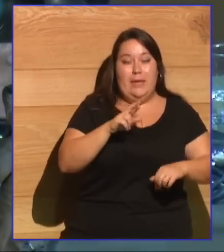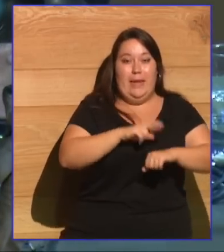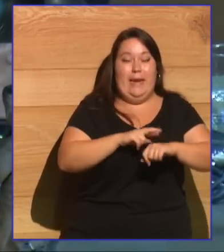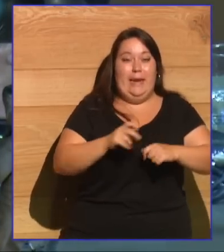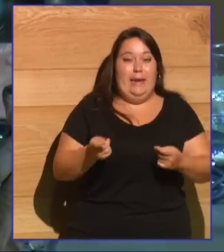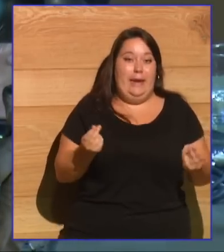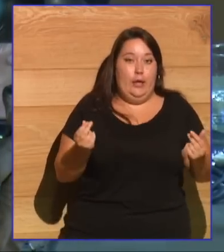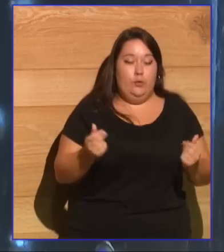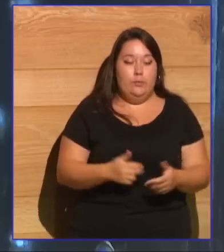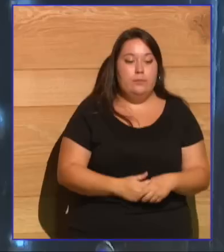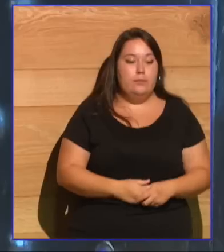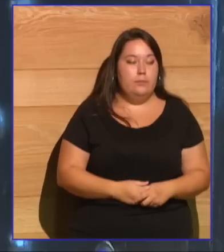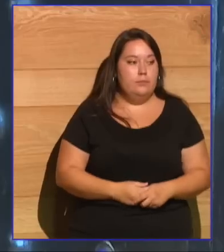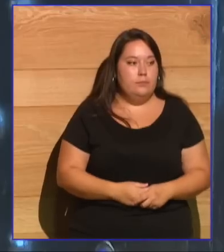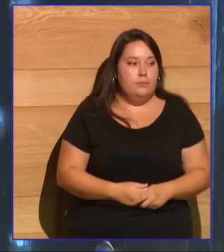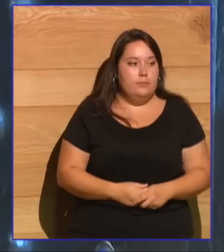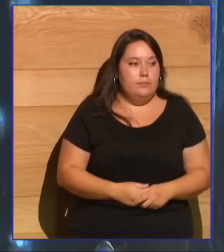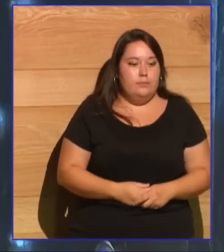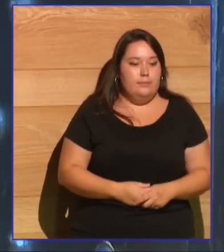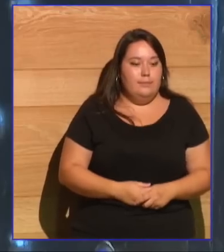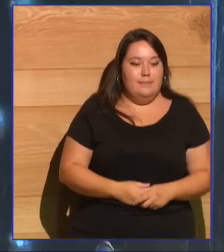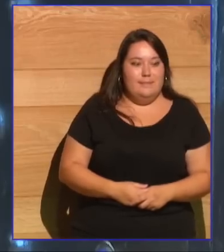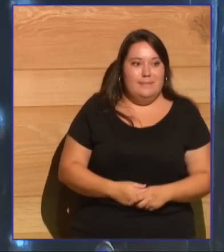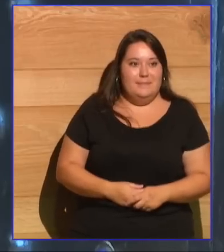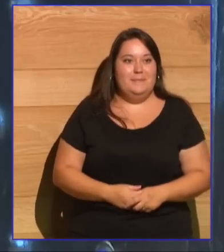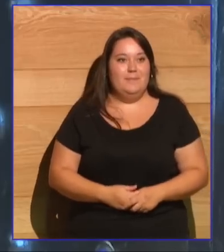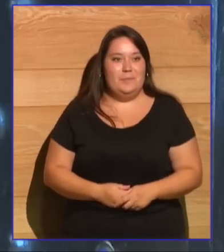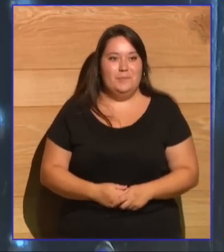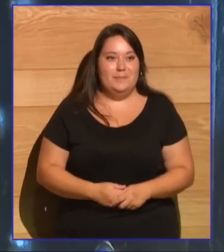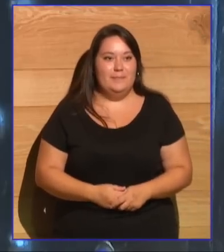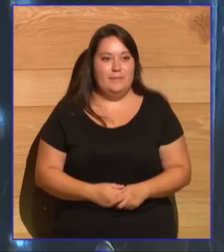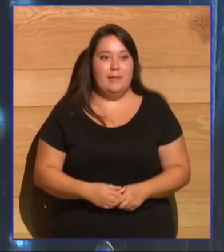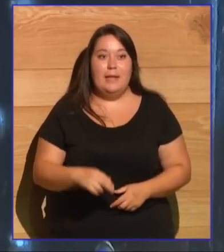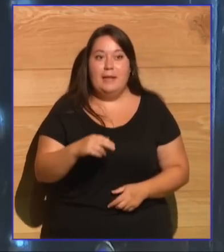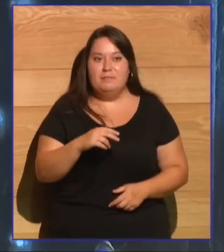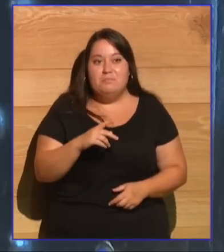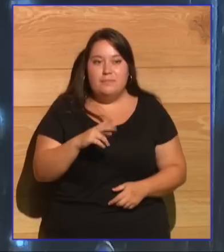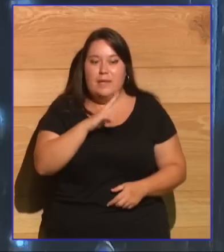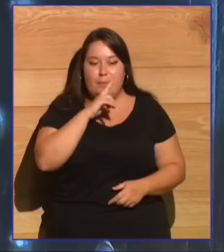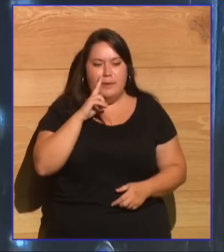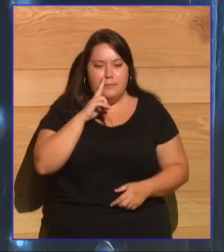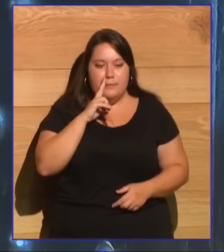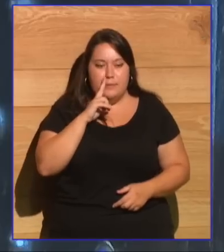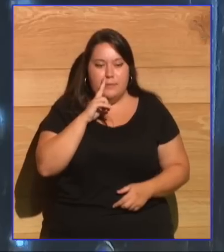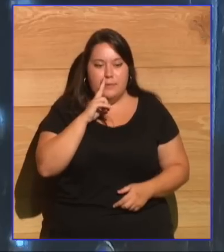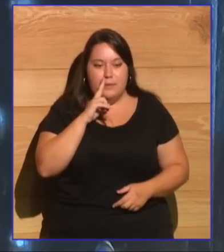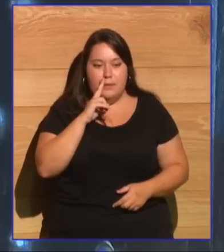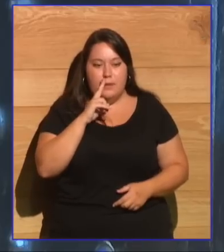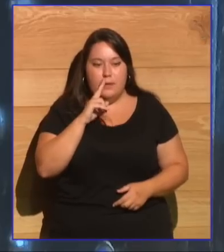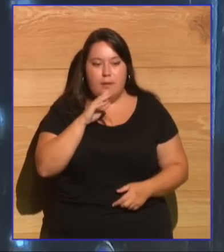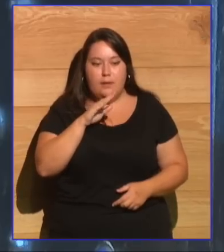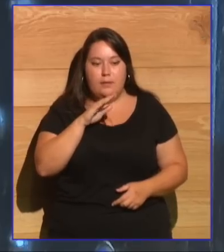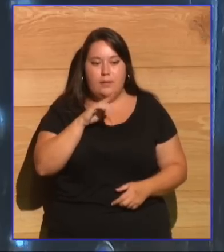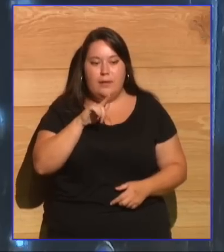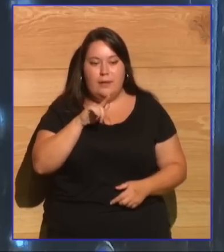funcionando con bayly manteca lima la madre cali quiere un sacrificio quiero una ofrenda eso es una